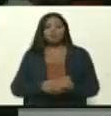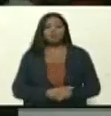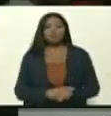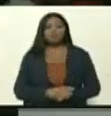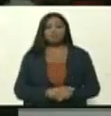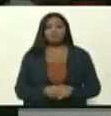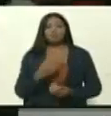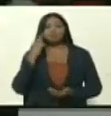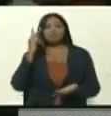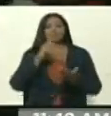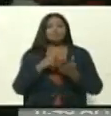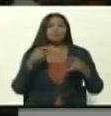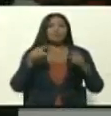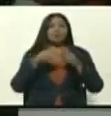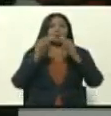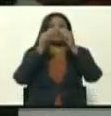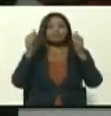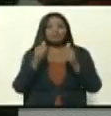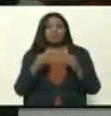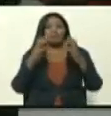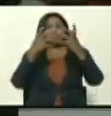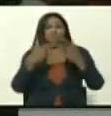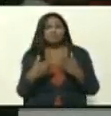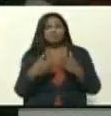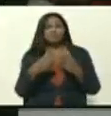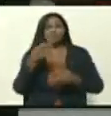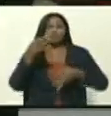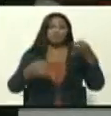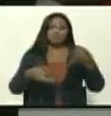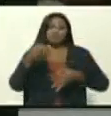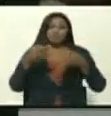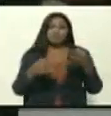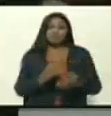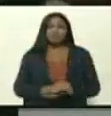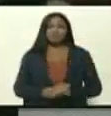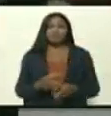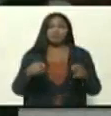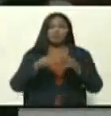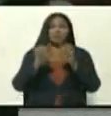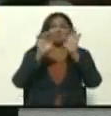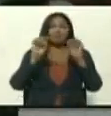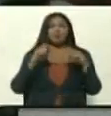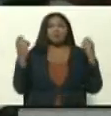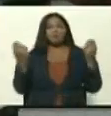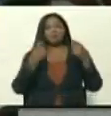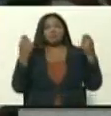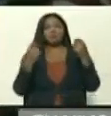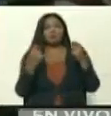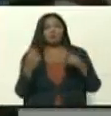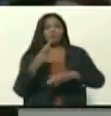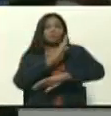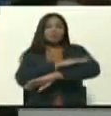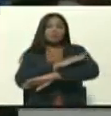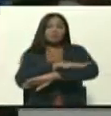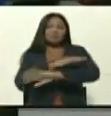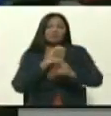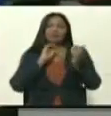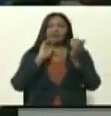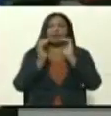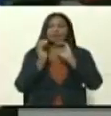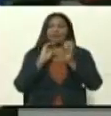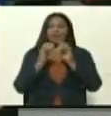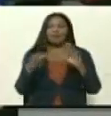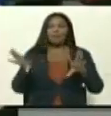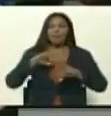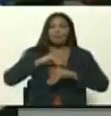que participan en el sistema de administración de justicia, buscando promover una actuación ética